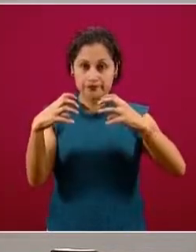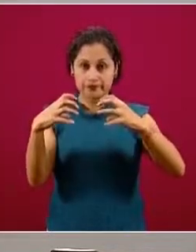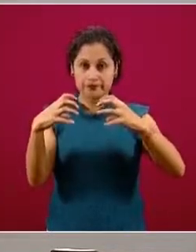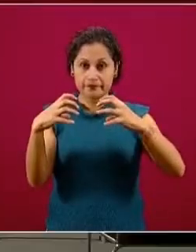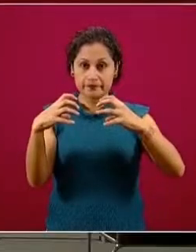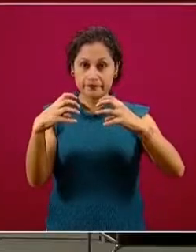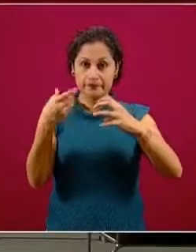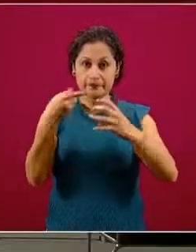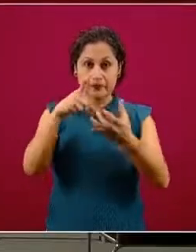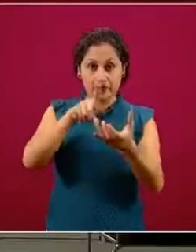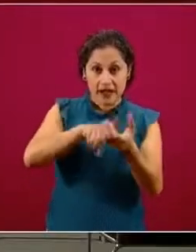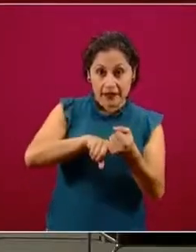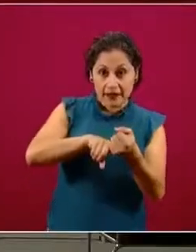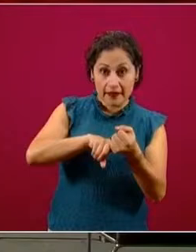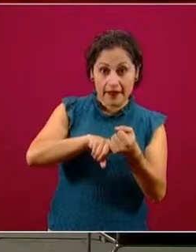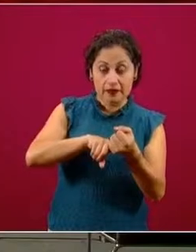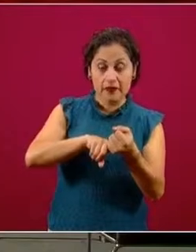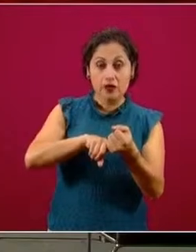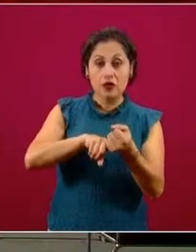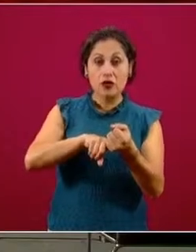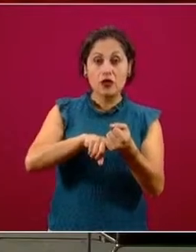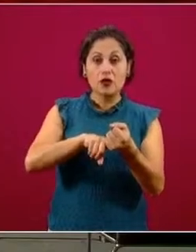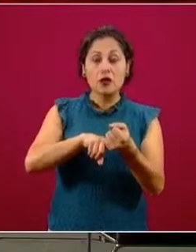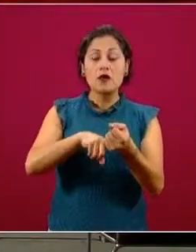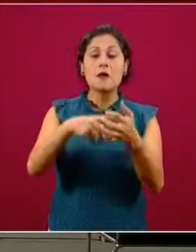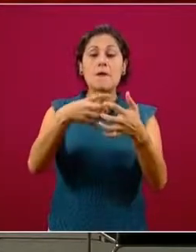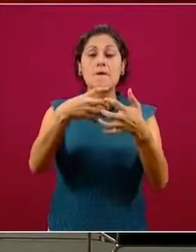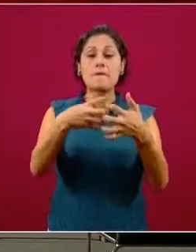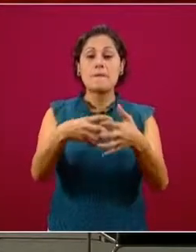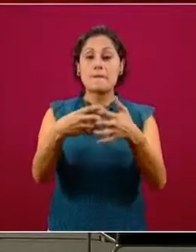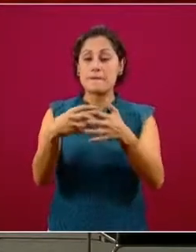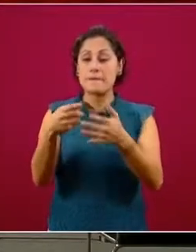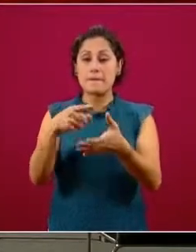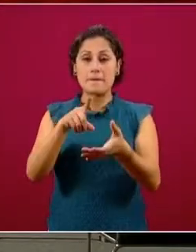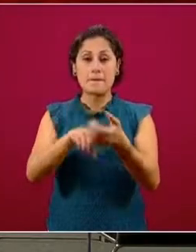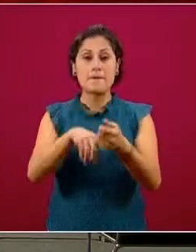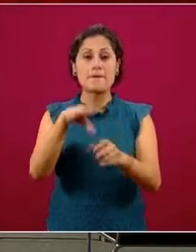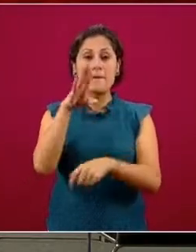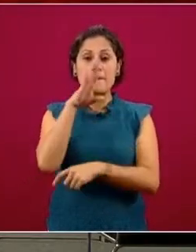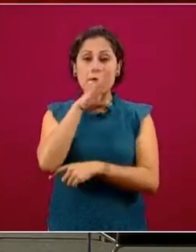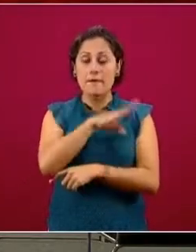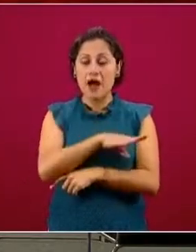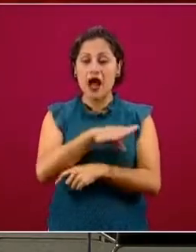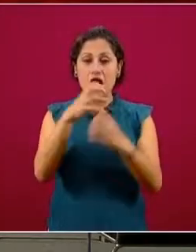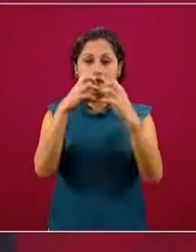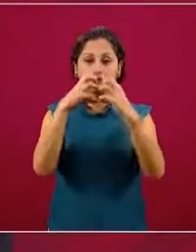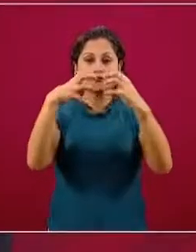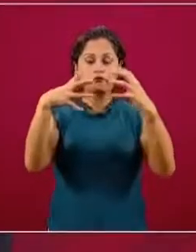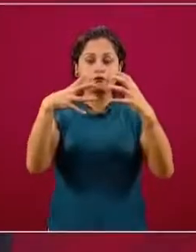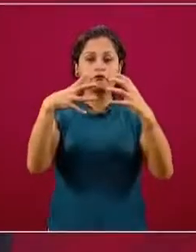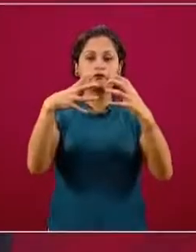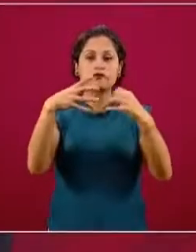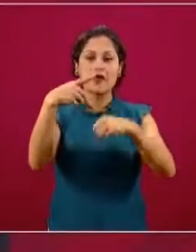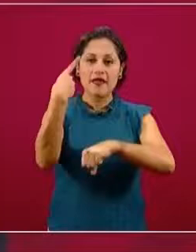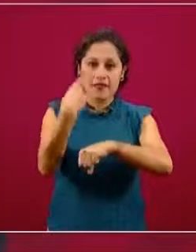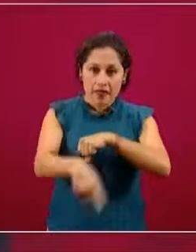se deterioran el tejido, y esto puede afectar la capacidad de sensación del olfato o